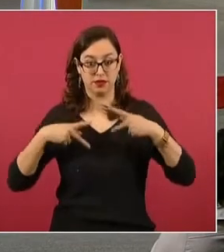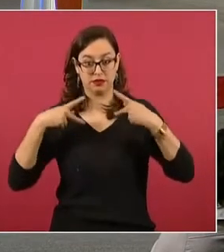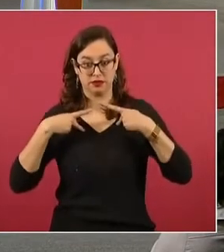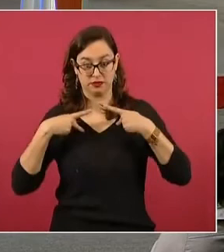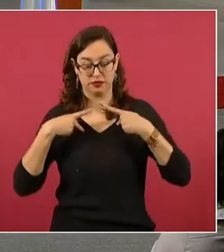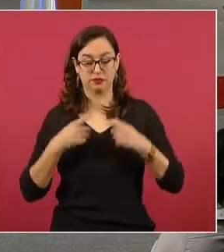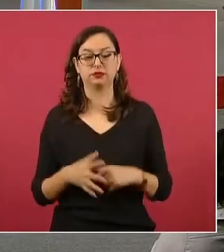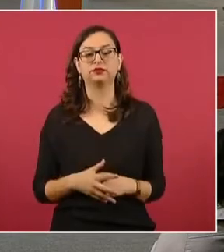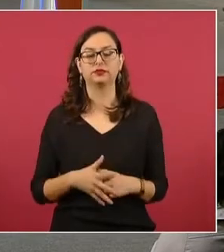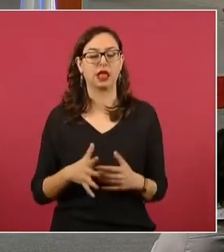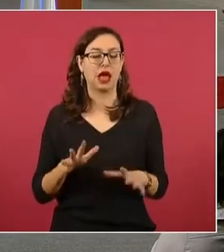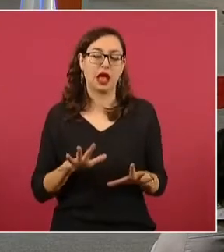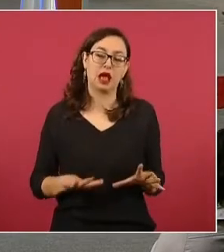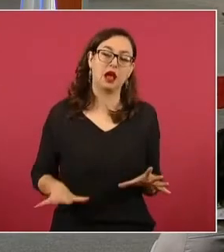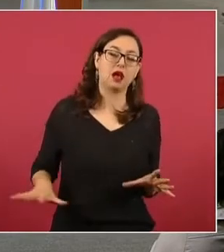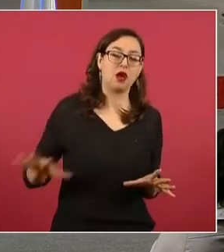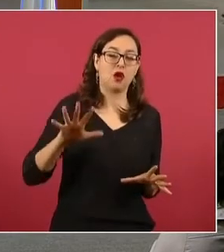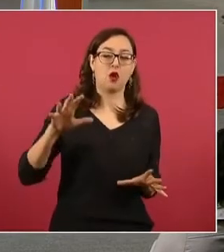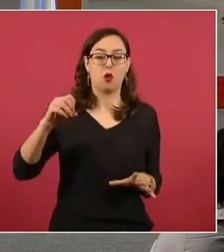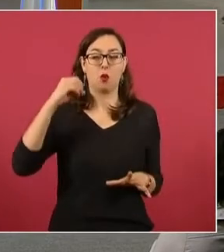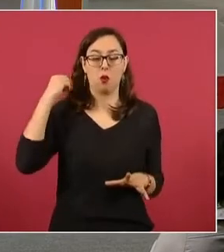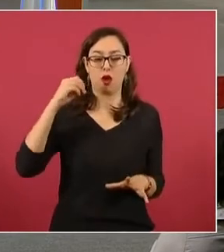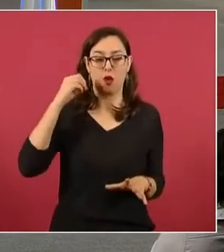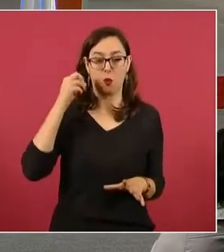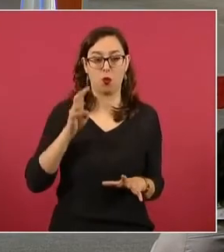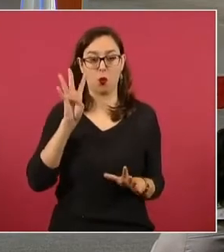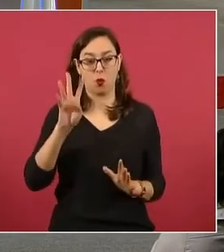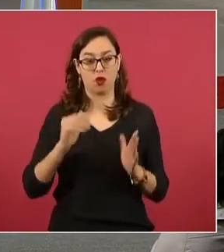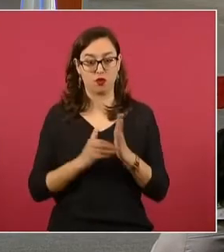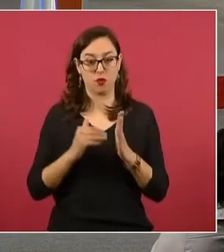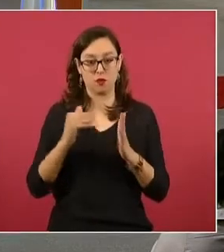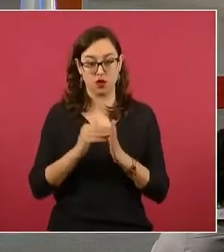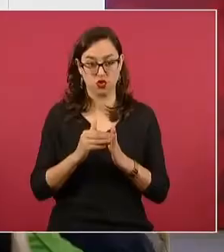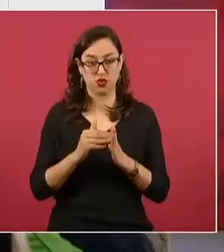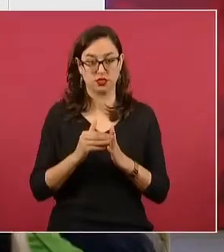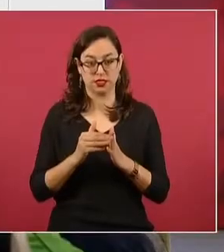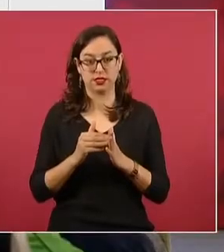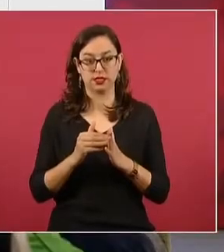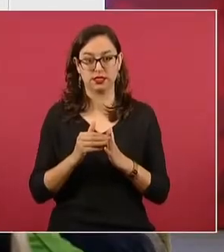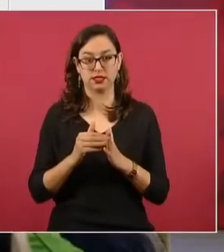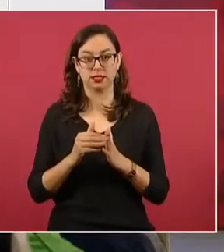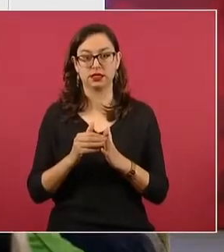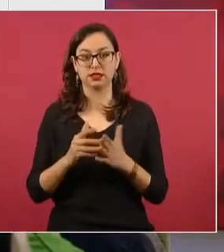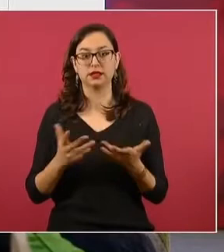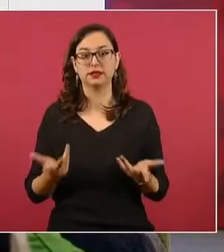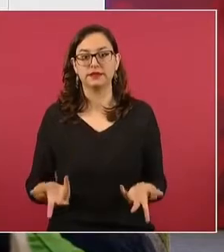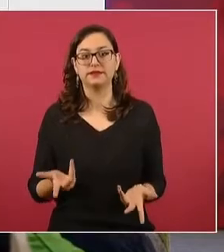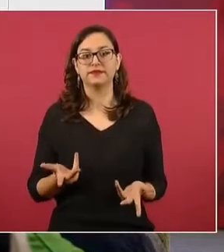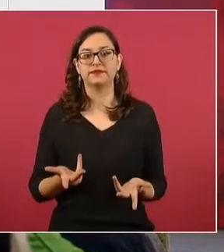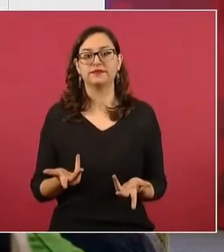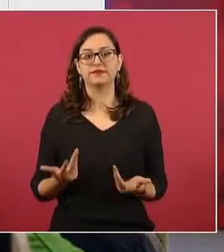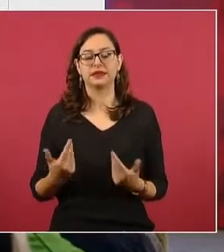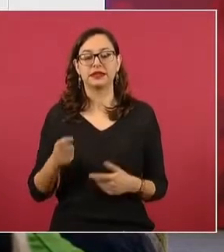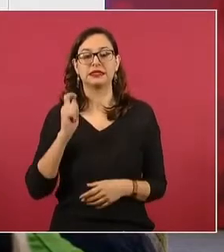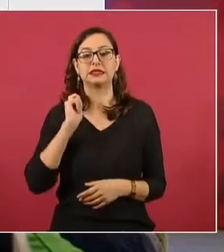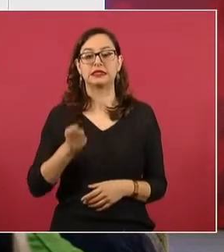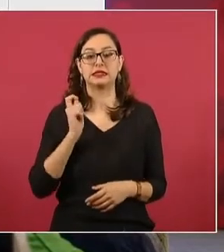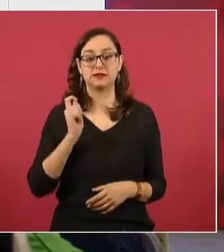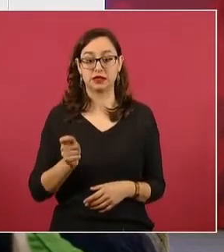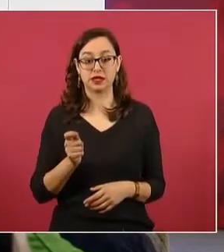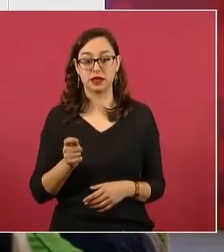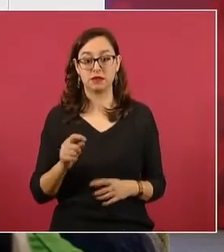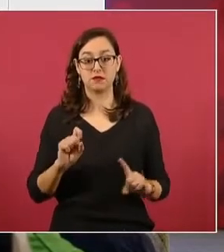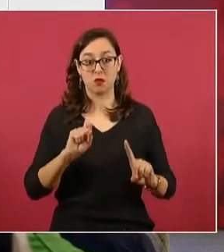de 4.132.000, de acuerdo al último censo, ¿Qué significa esto? Que si